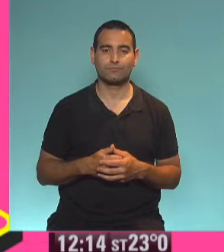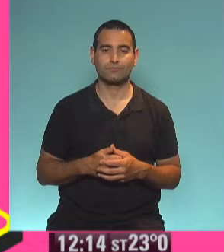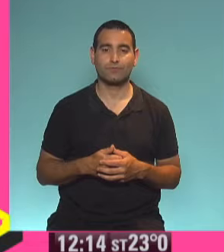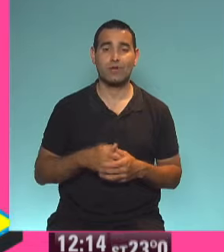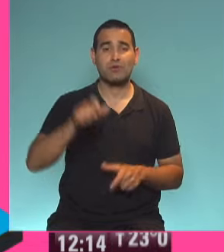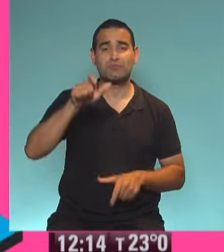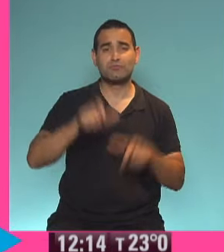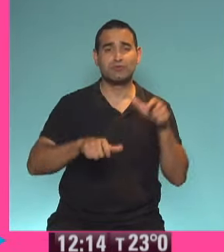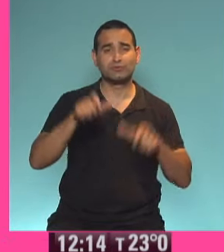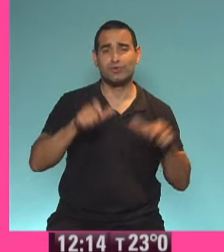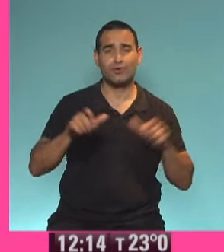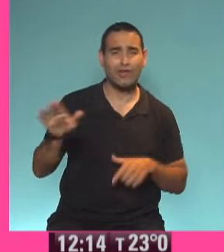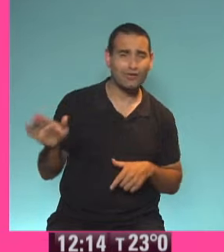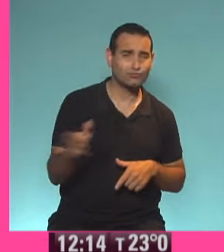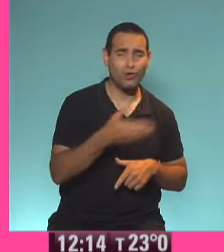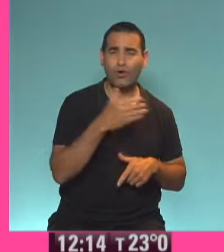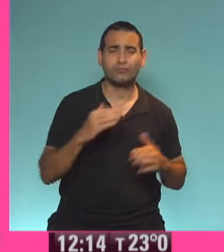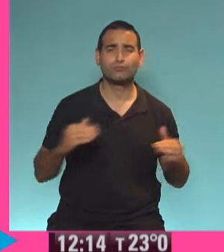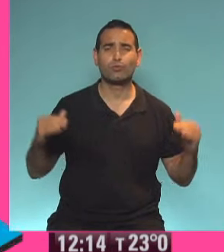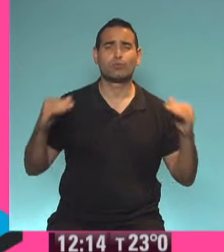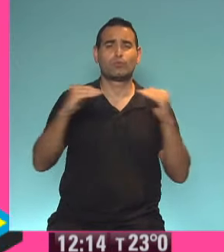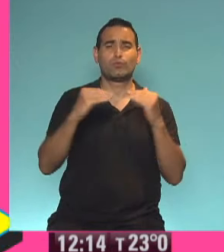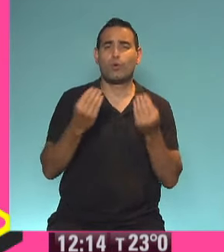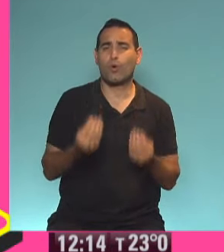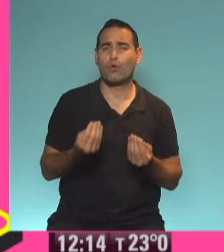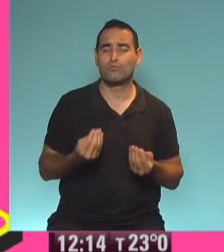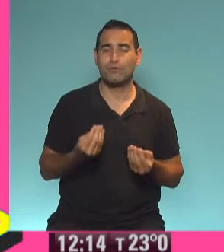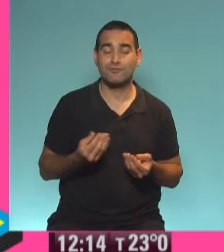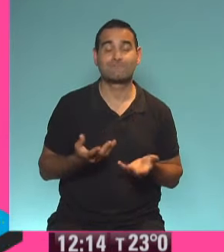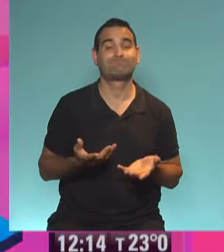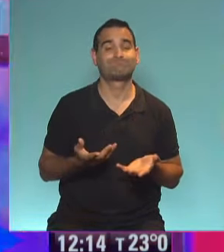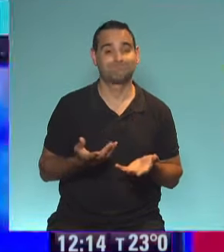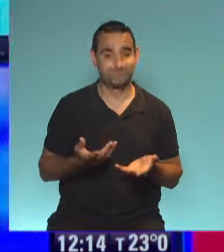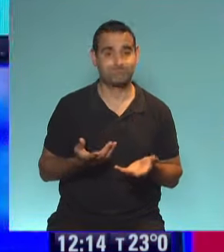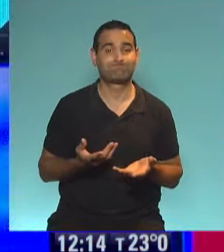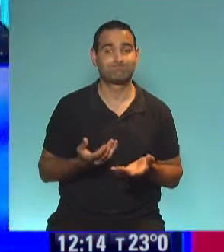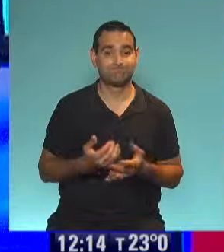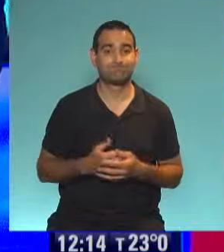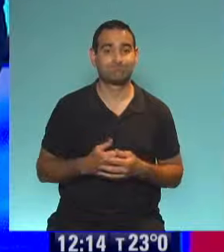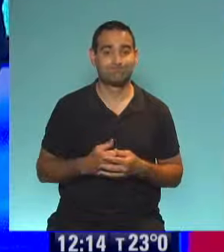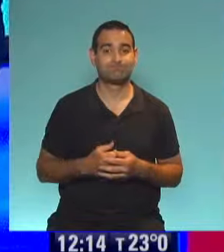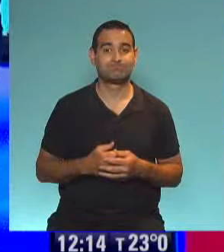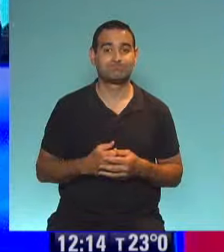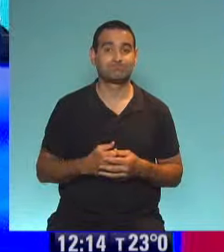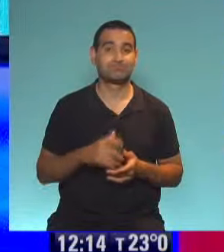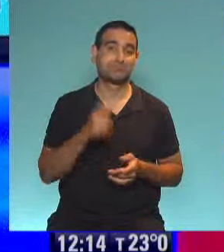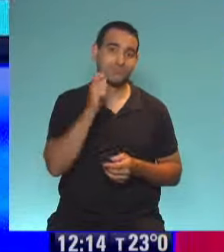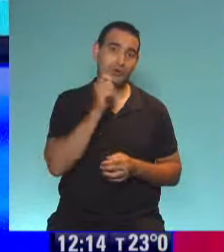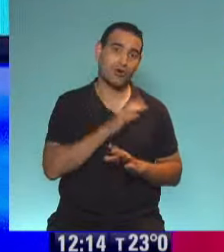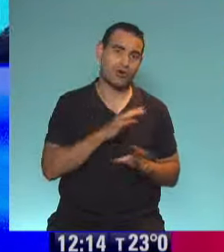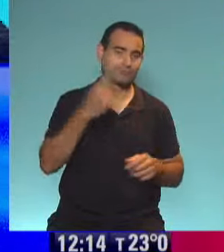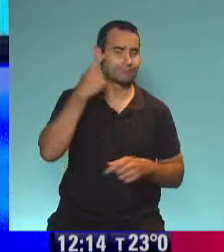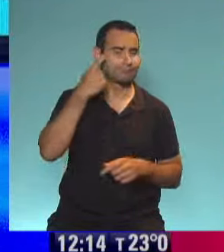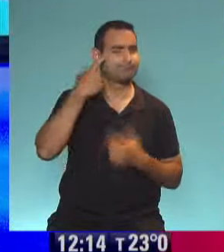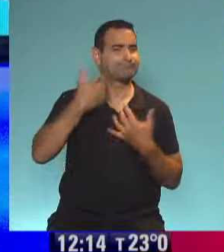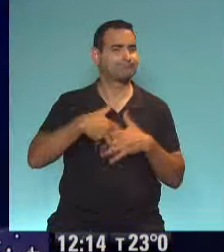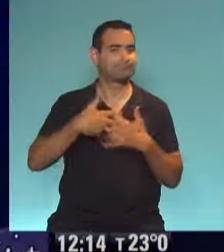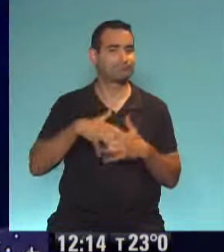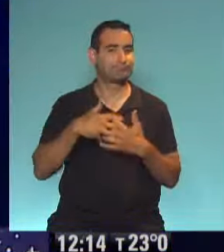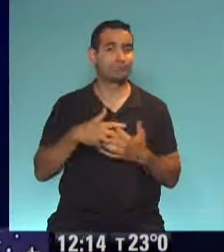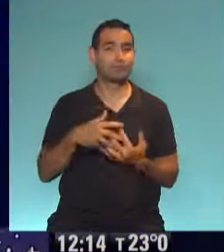mundo justo para todas las personas? Esta pregunta. Papá, me sale que es hermosa porque nos hace pensar. La